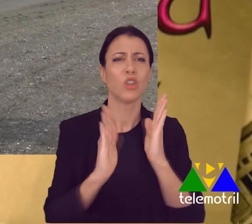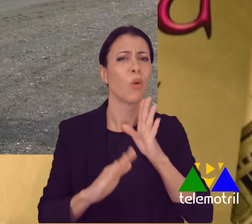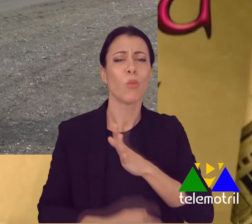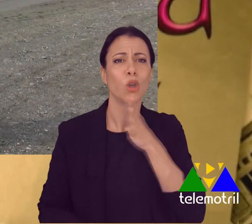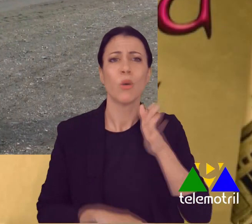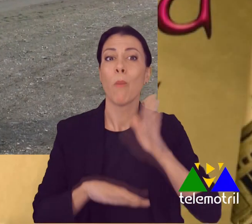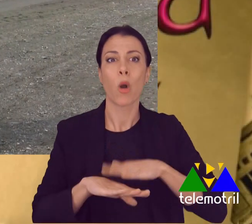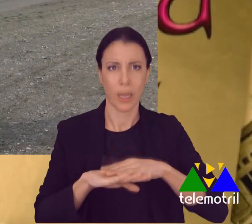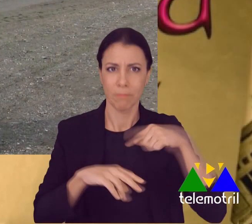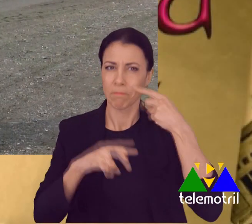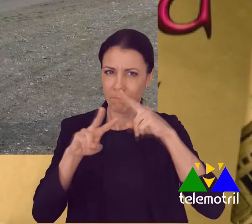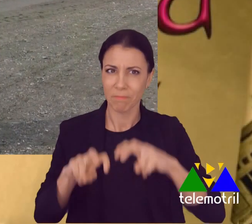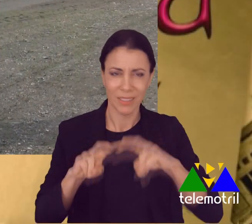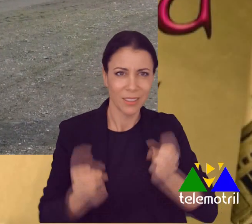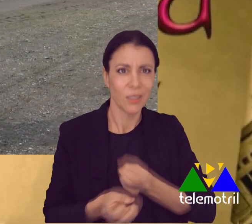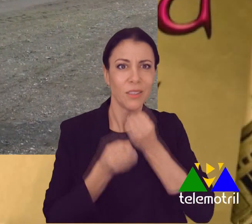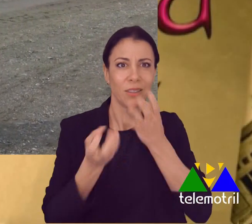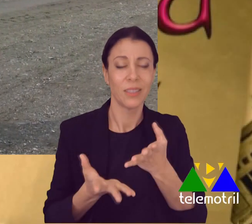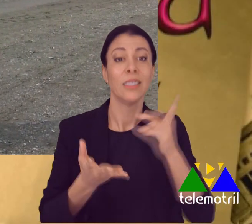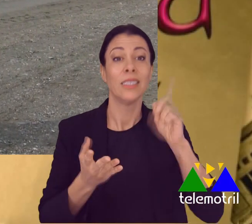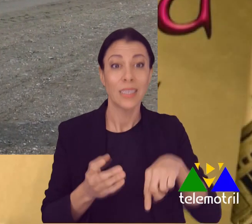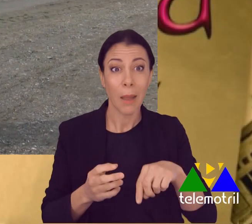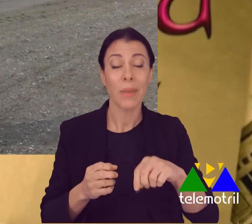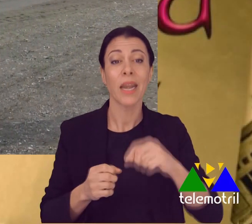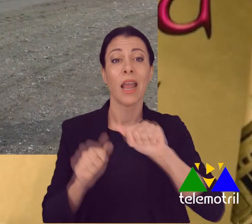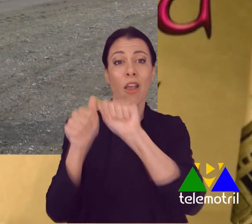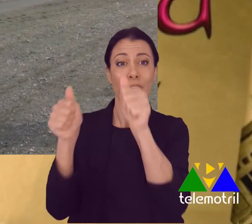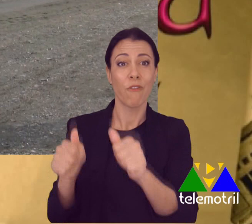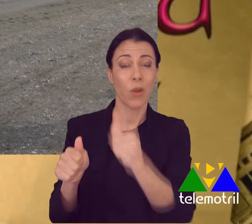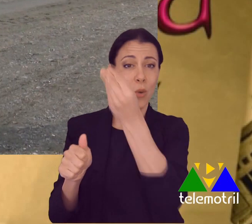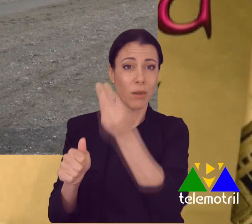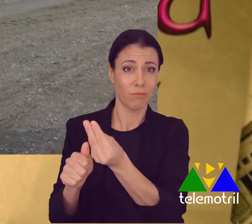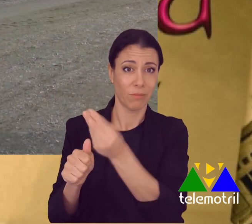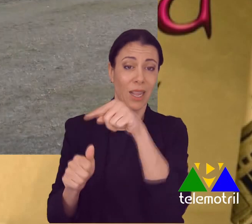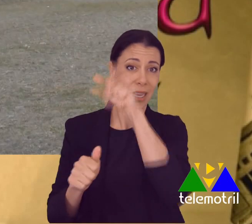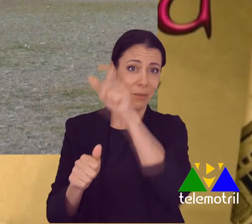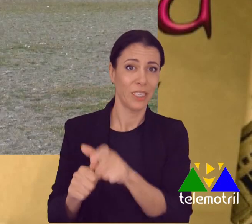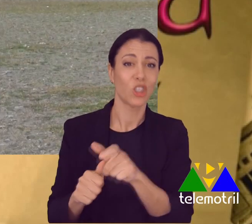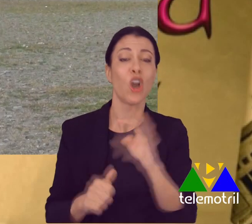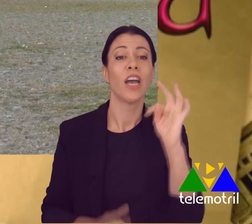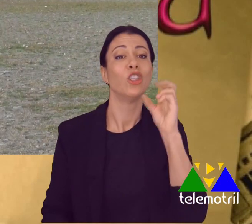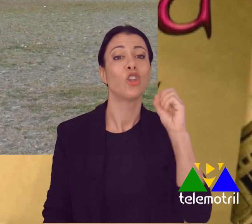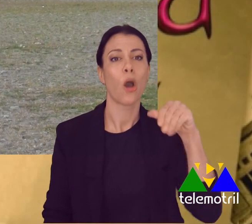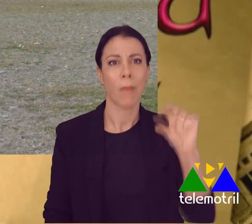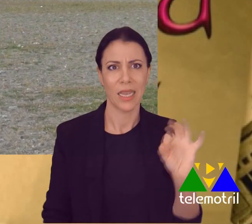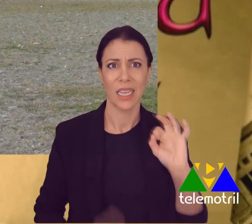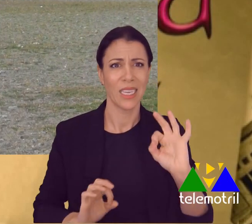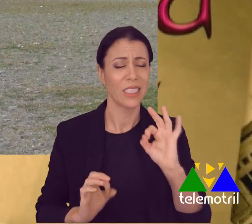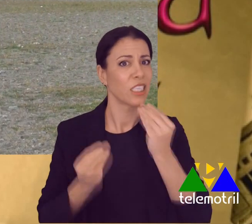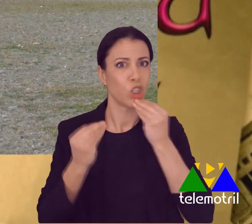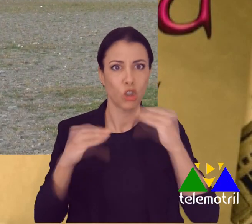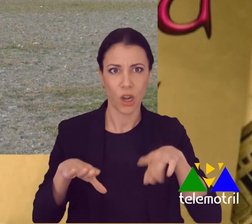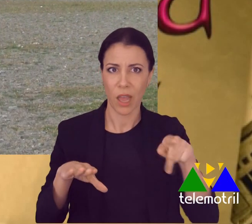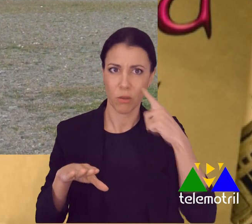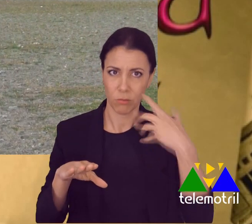la Punta del Santo? Volvemos a rescatar un poco la figura de Tomás de Aquino y Mercado, la importancia, lógicamente, de este gran hombre historiador, en